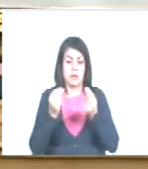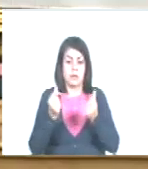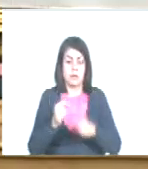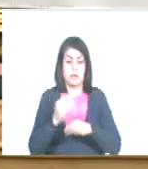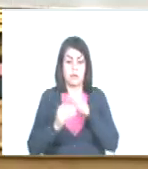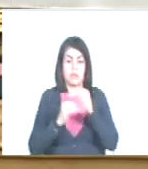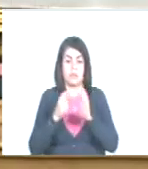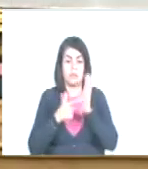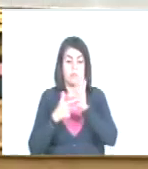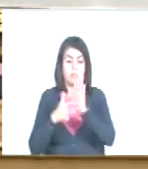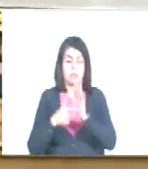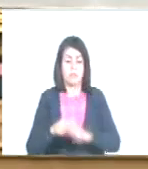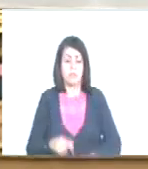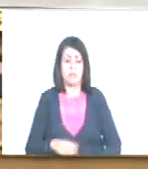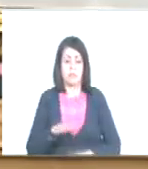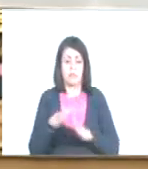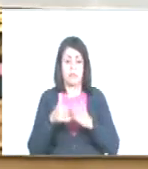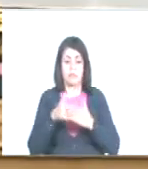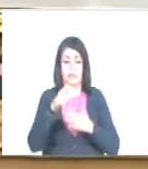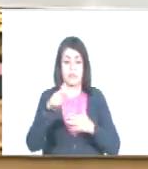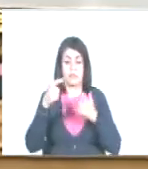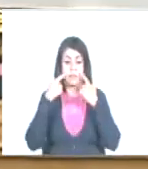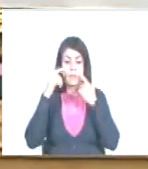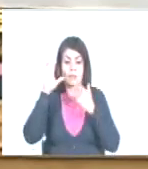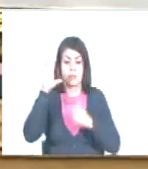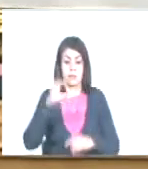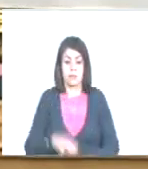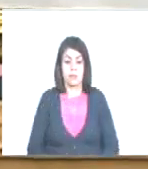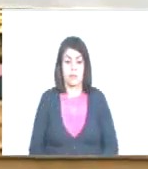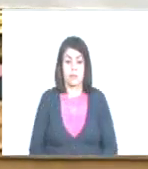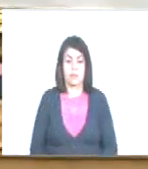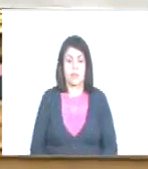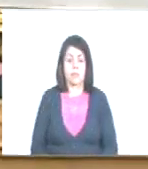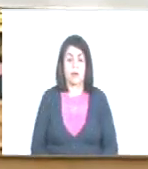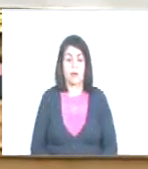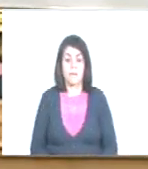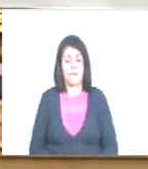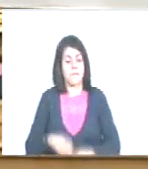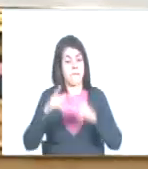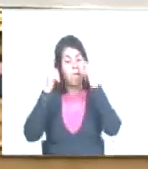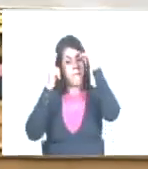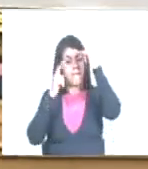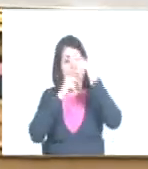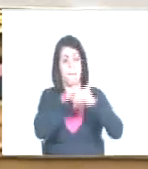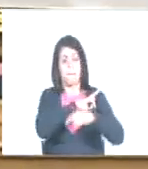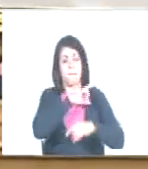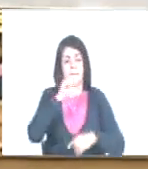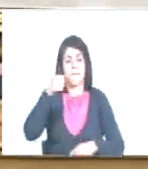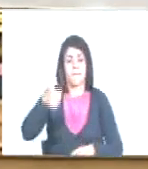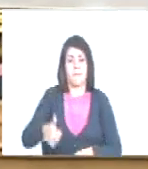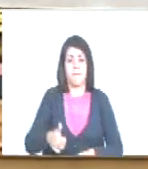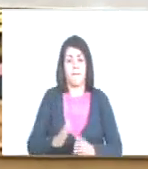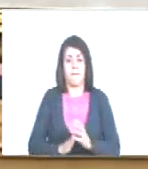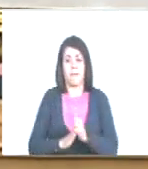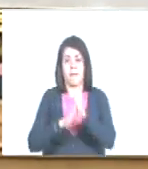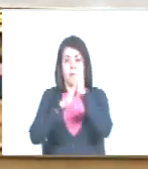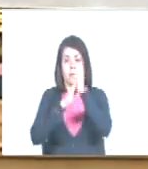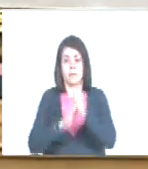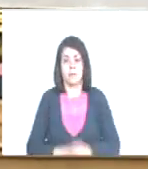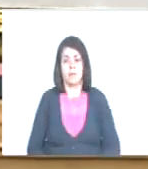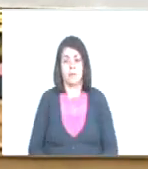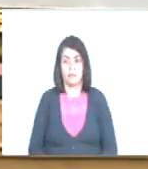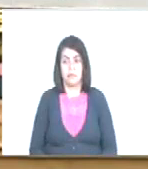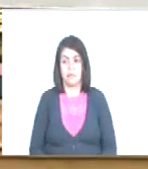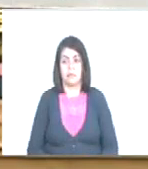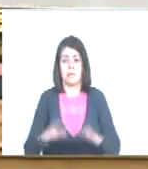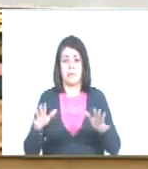toda Caracas y sobre todos los habitantes de este país, de su comandante, de su líder, del